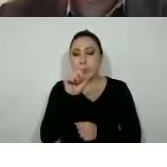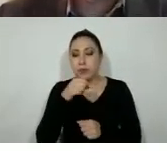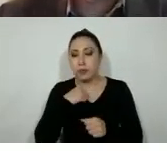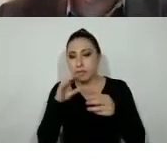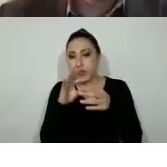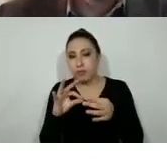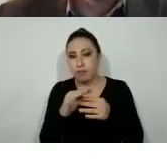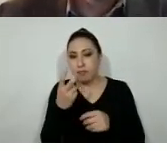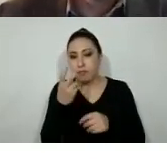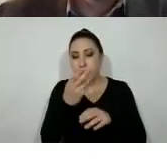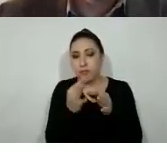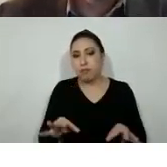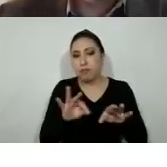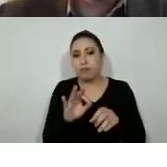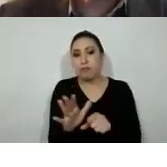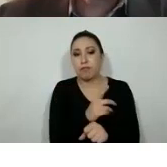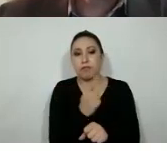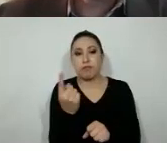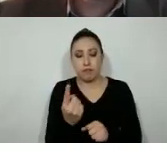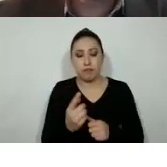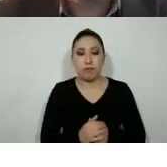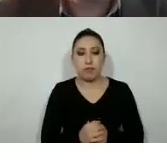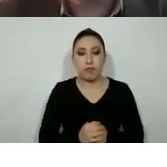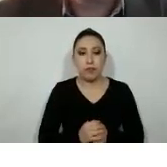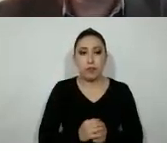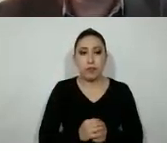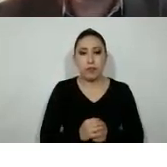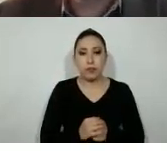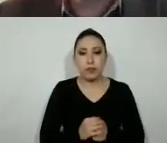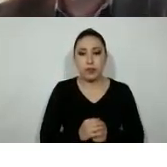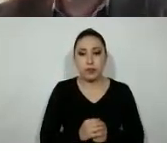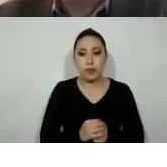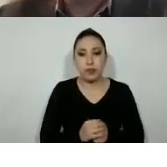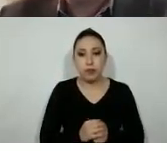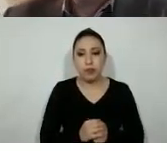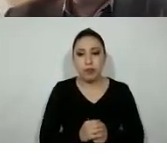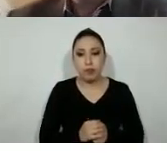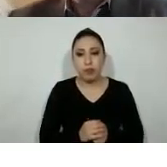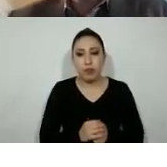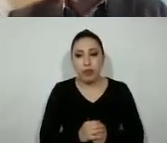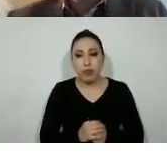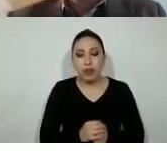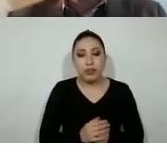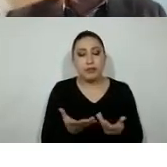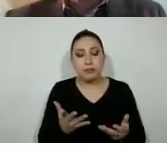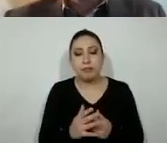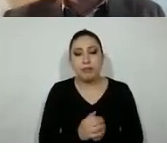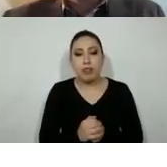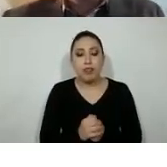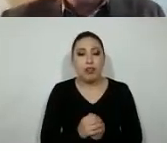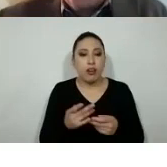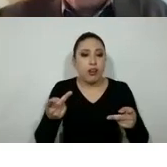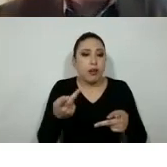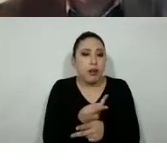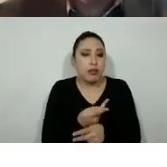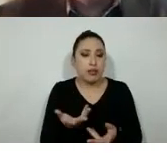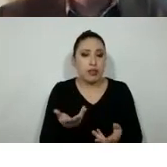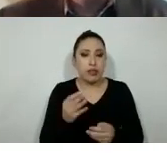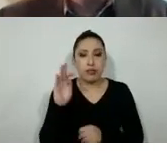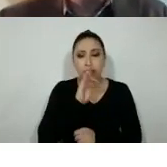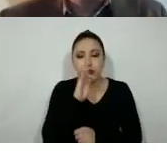eso. Y ya me voy directo porque entonces, ¿qué pasaría en el papel,